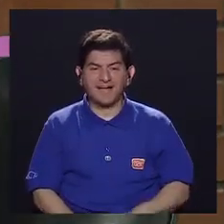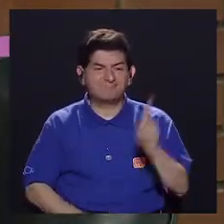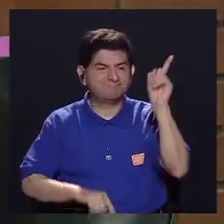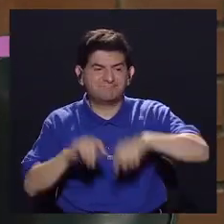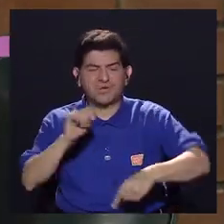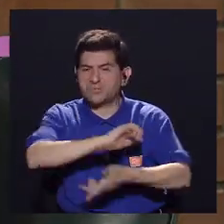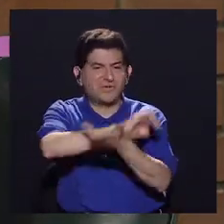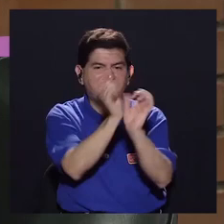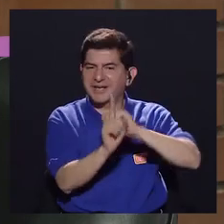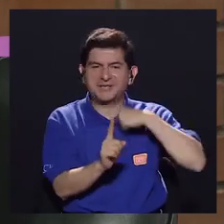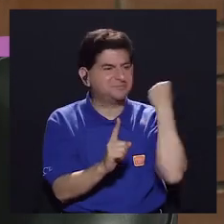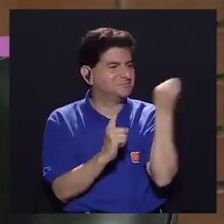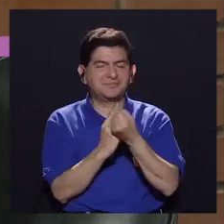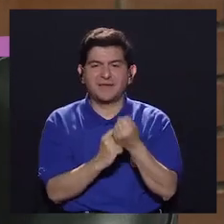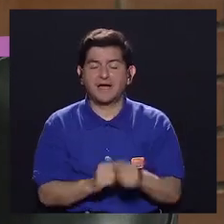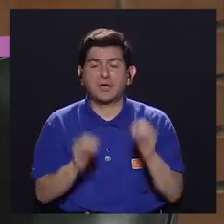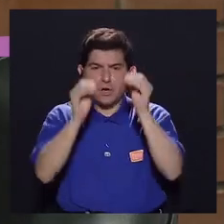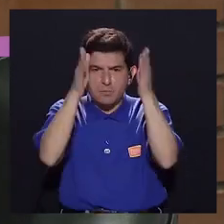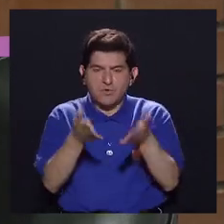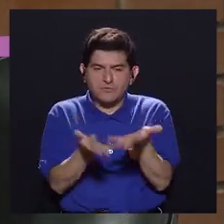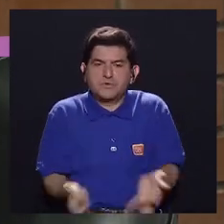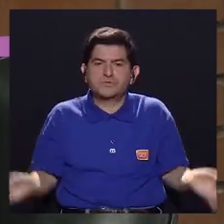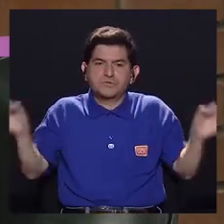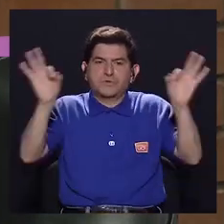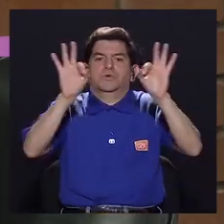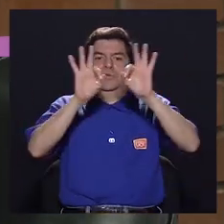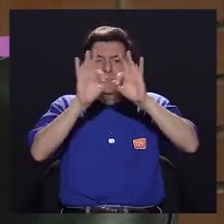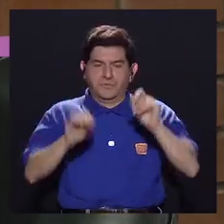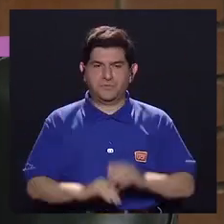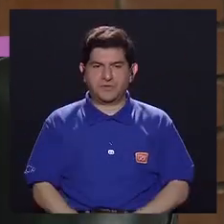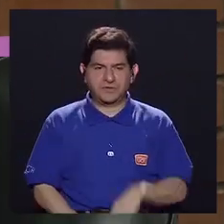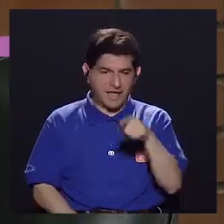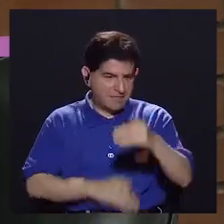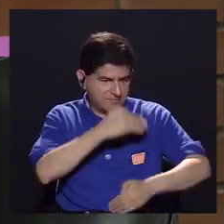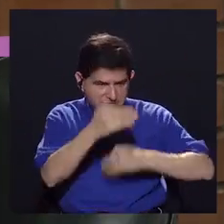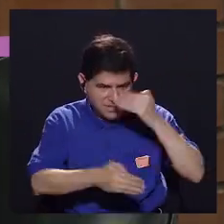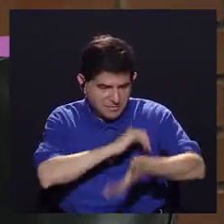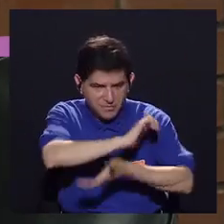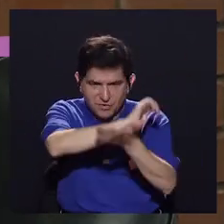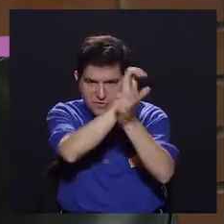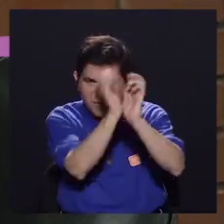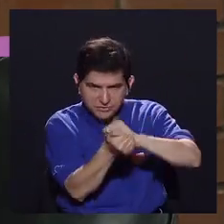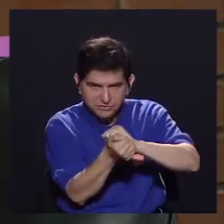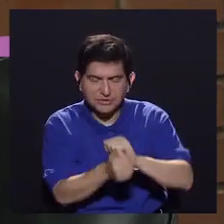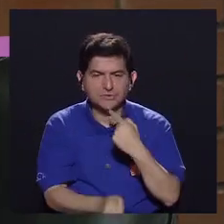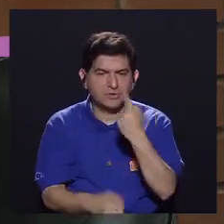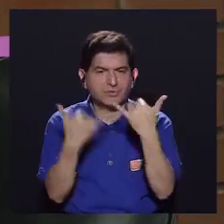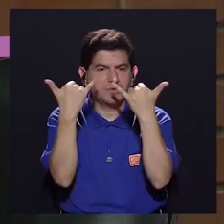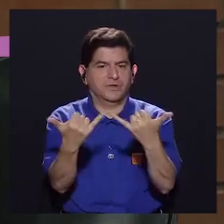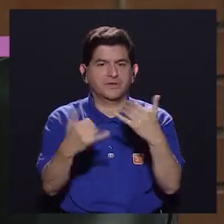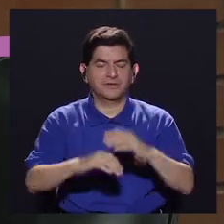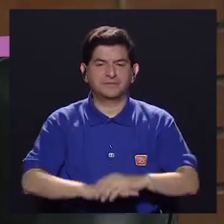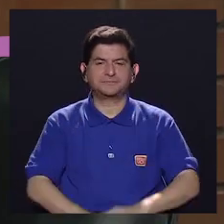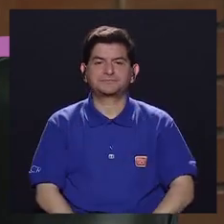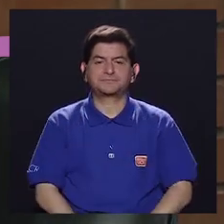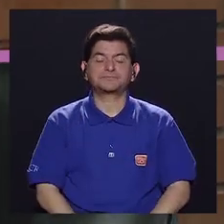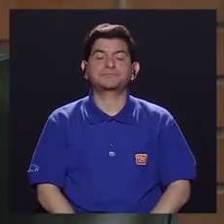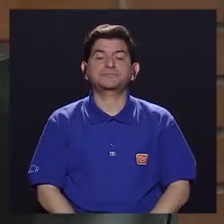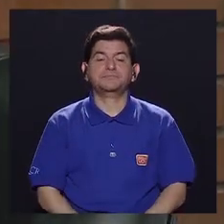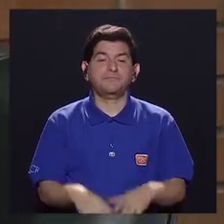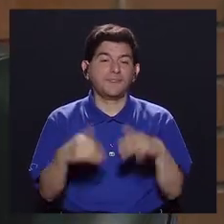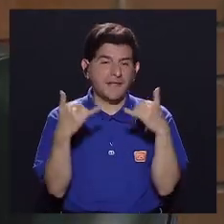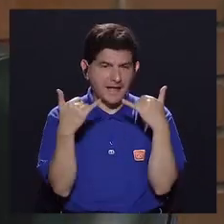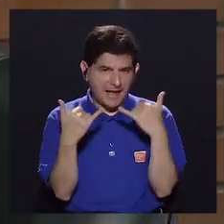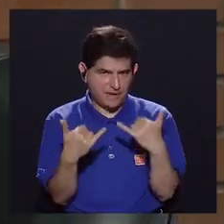pues no se va a revertir tampoco la situación. El docente es fundamental en este proceso de transformación, como lo has